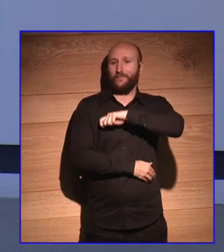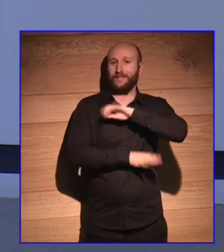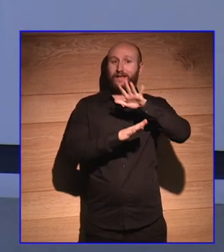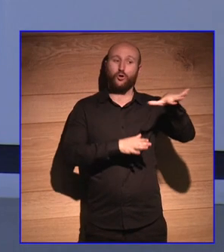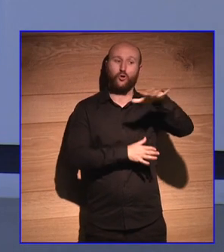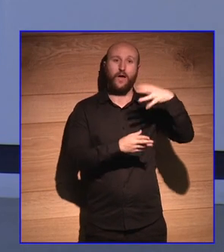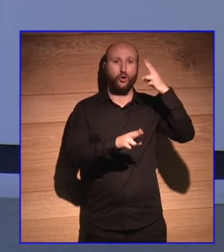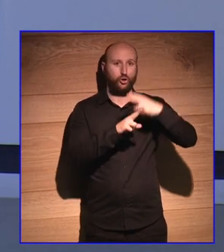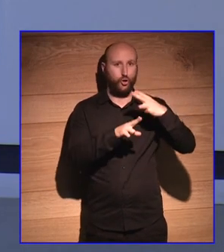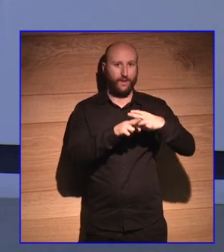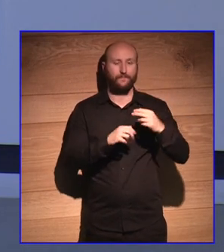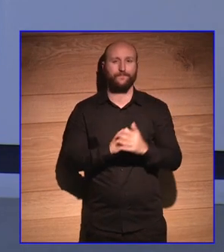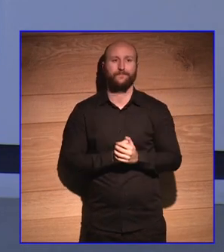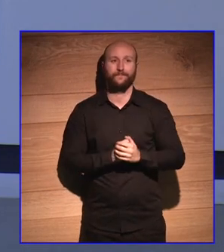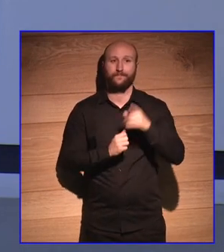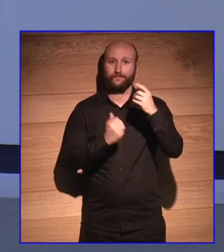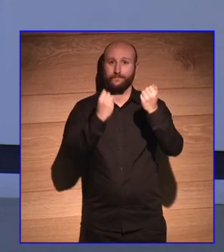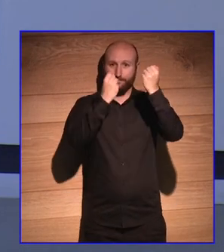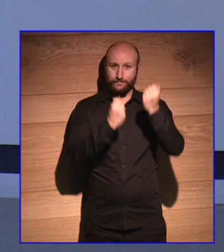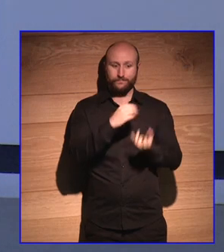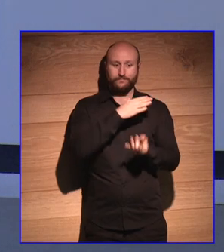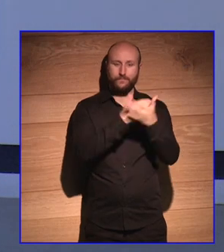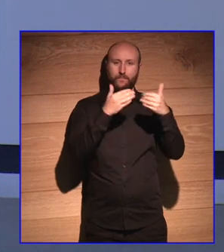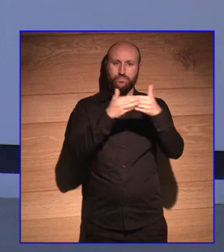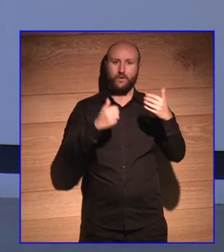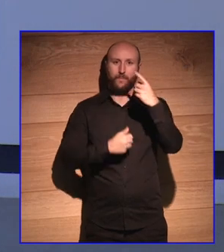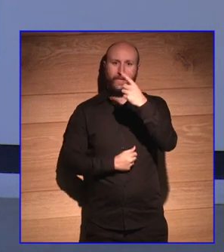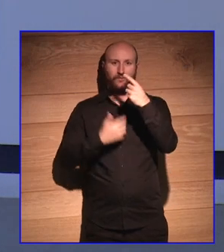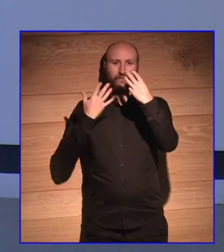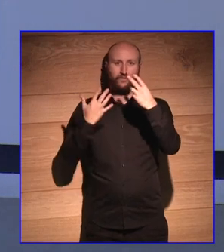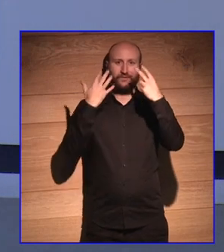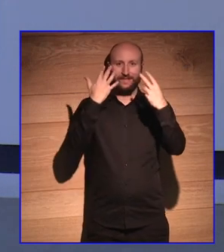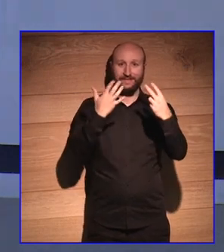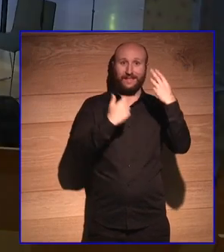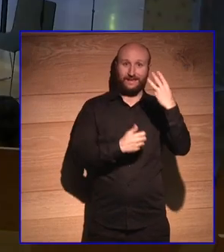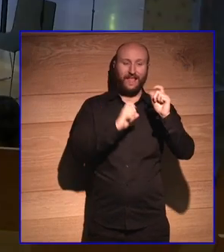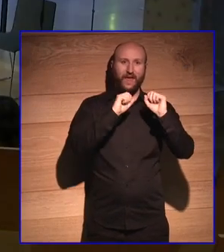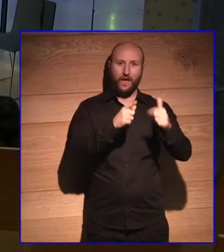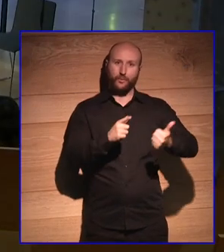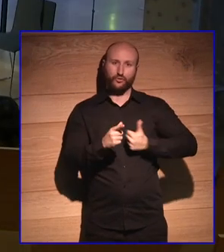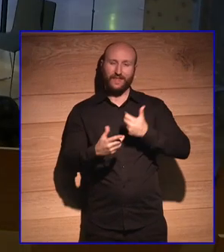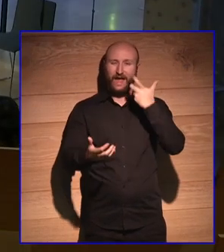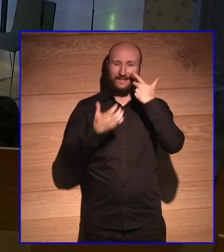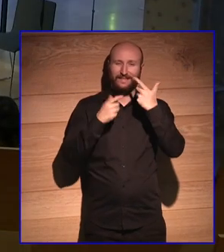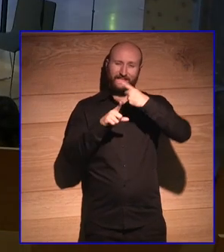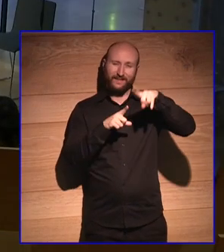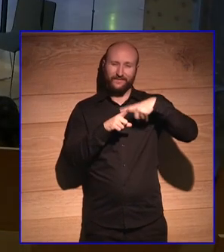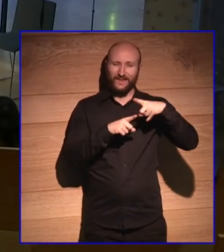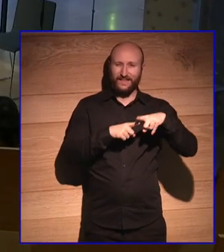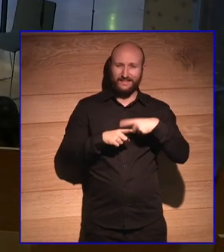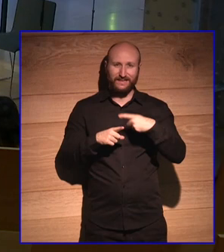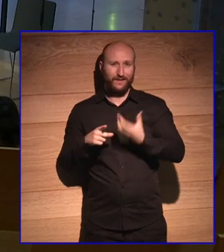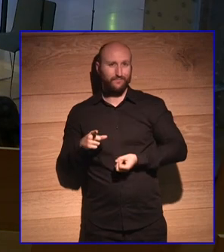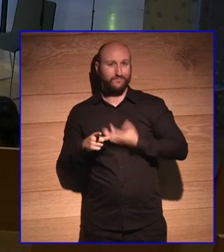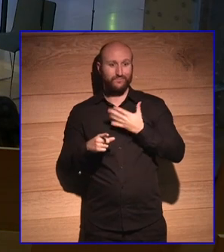esta institución fundada en 1873 daba la oportunidad a artistas de diferentes disciplinas a pasar cuatro